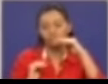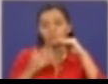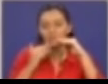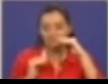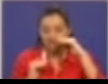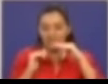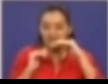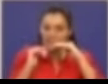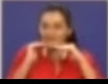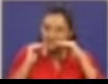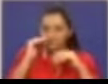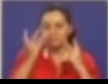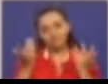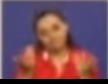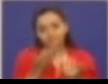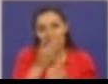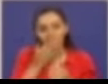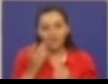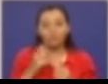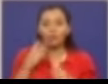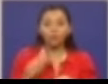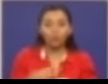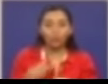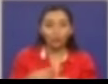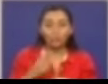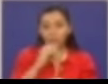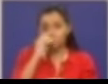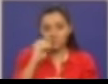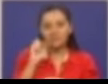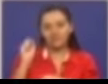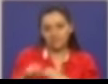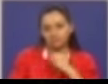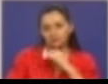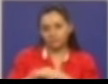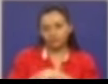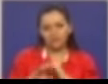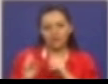que mejorar, les insisto, los indicadores duros. Sigamos.